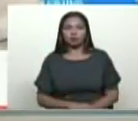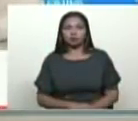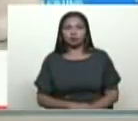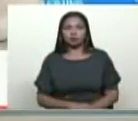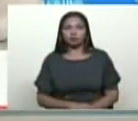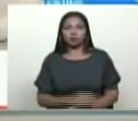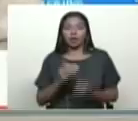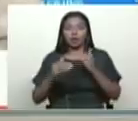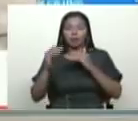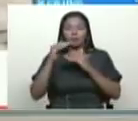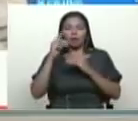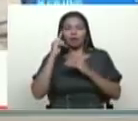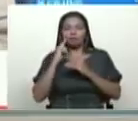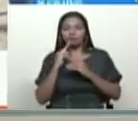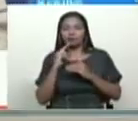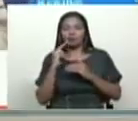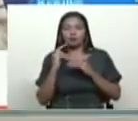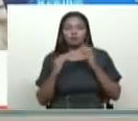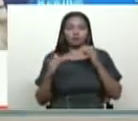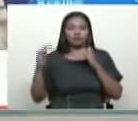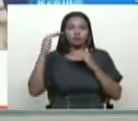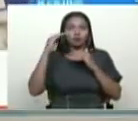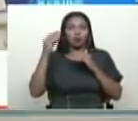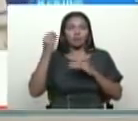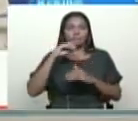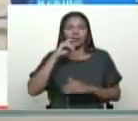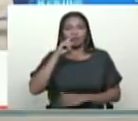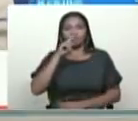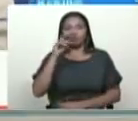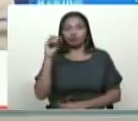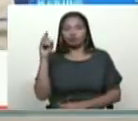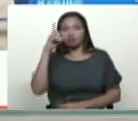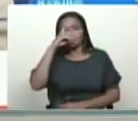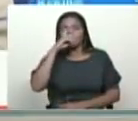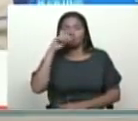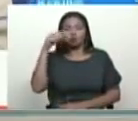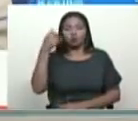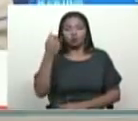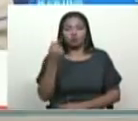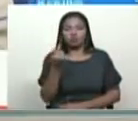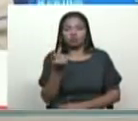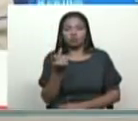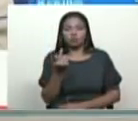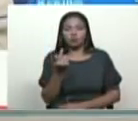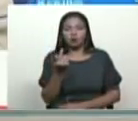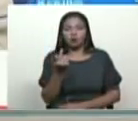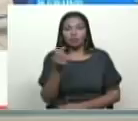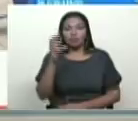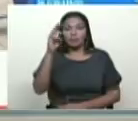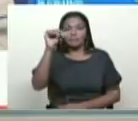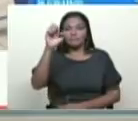Es el más grande bolivariano que ha existido en 200 años, después de José Martí.